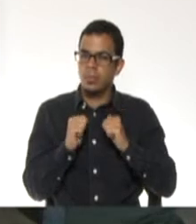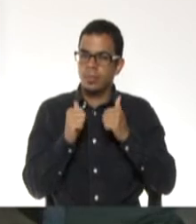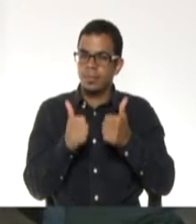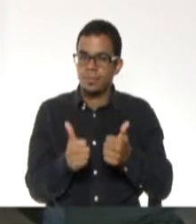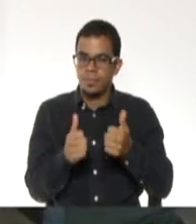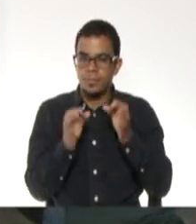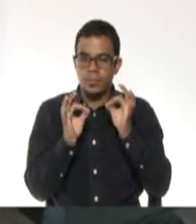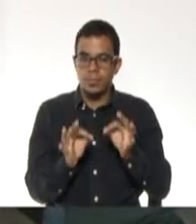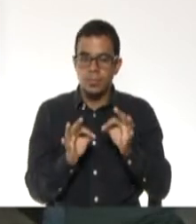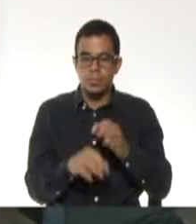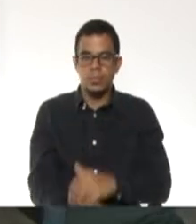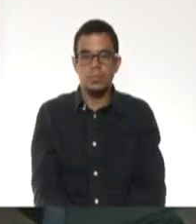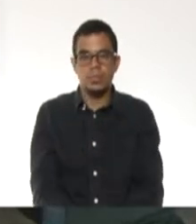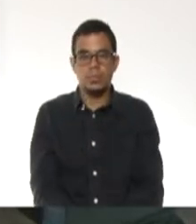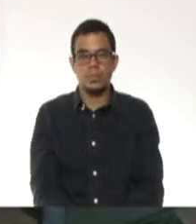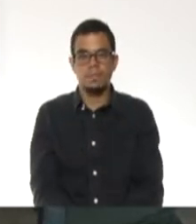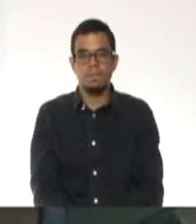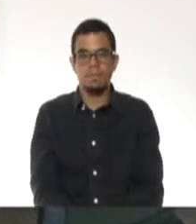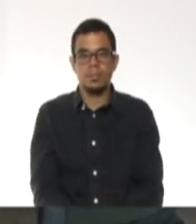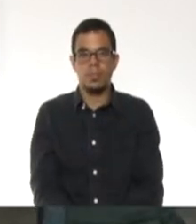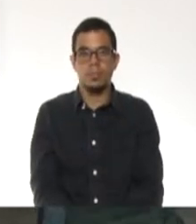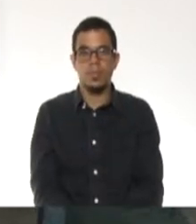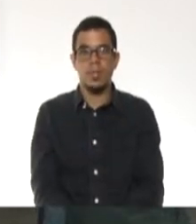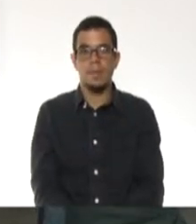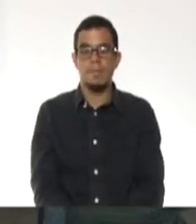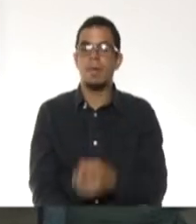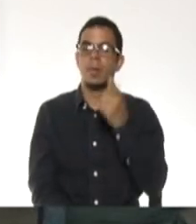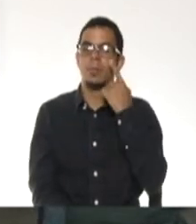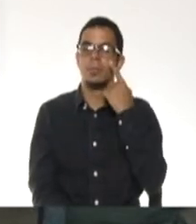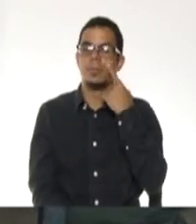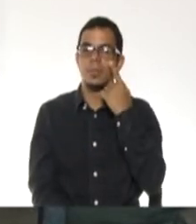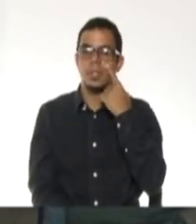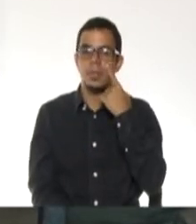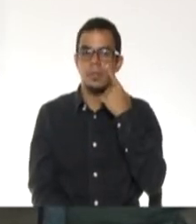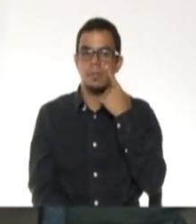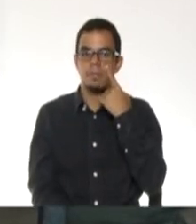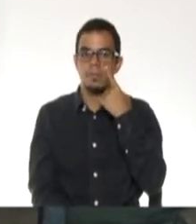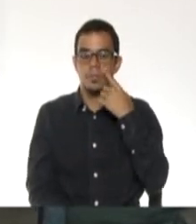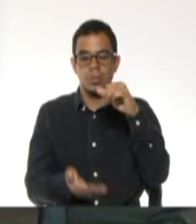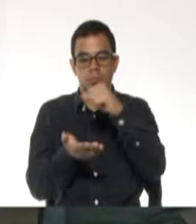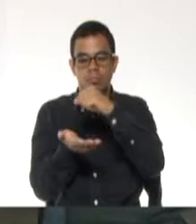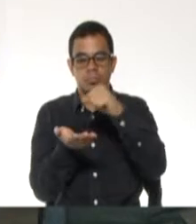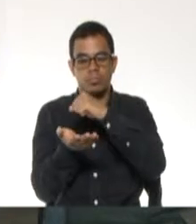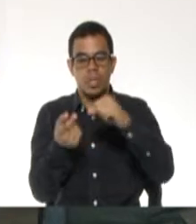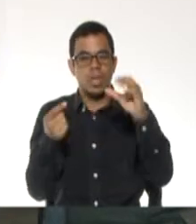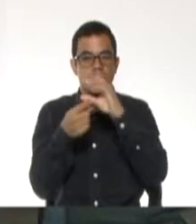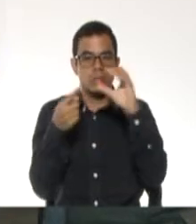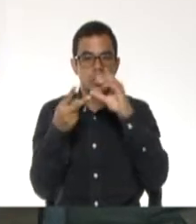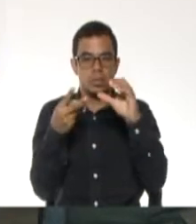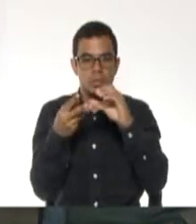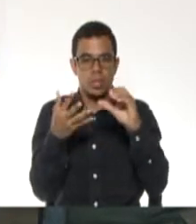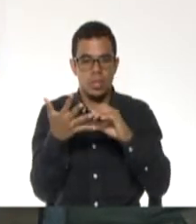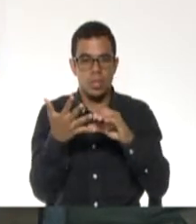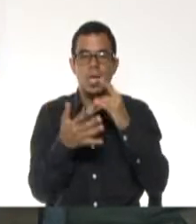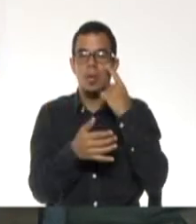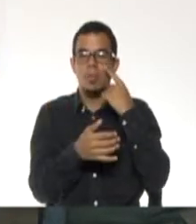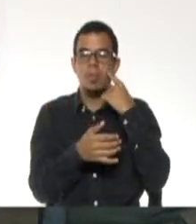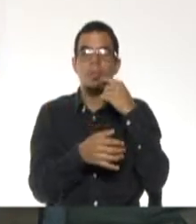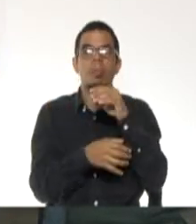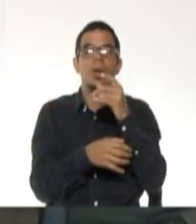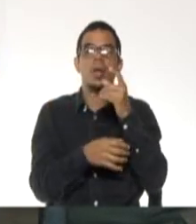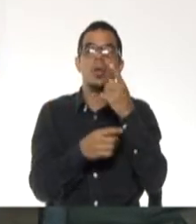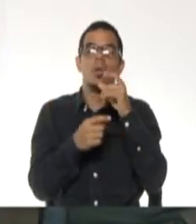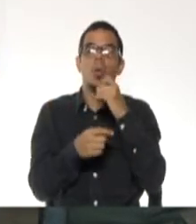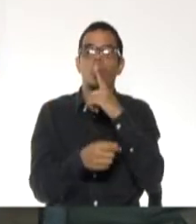¿Qué más vamos a hacer? Vamos a identificar los elementos que componen la plancha y ver sus averías, hacer